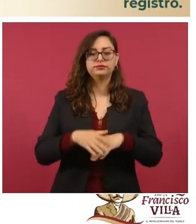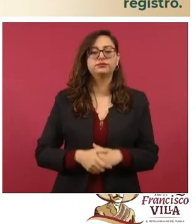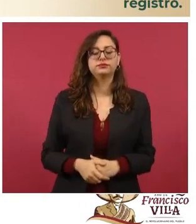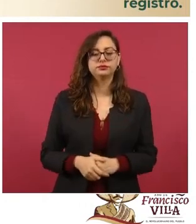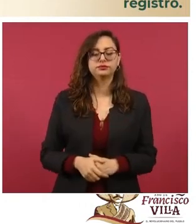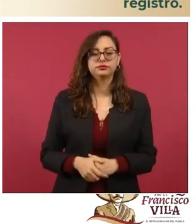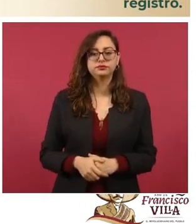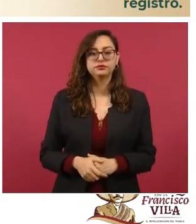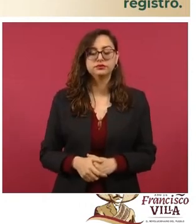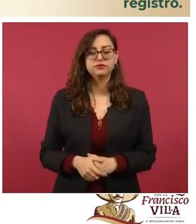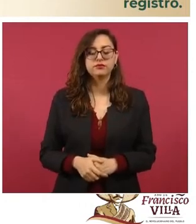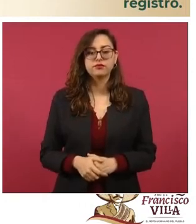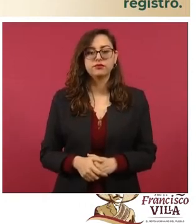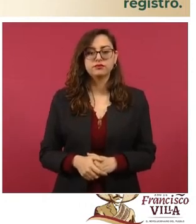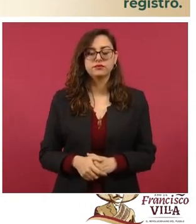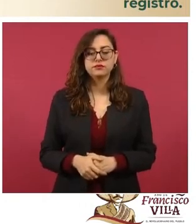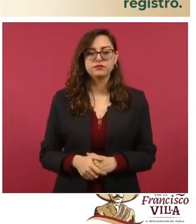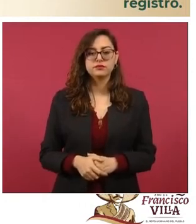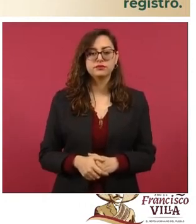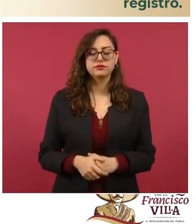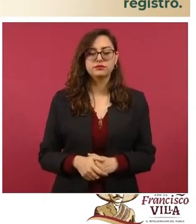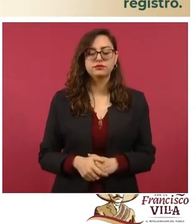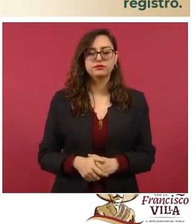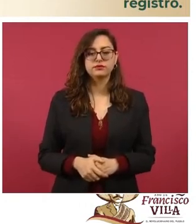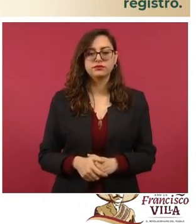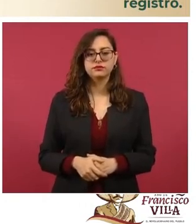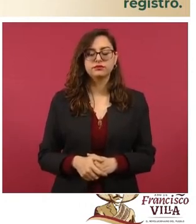Adelante. Adelante.